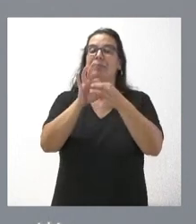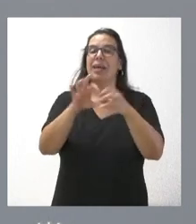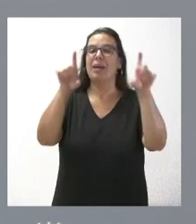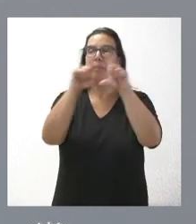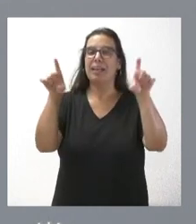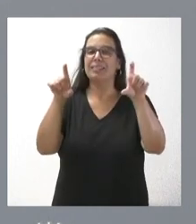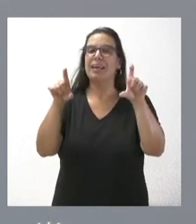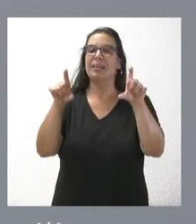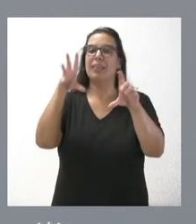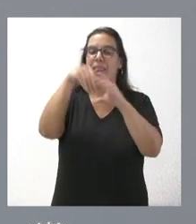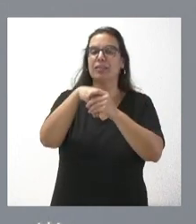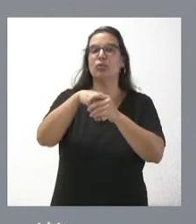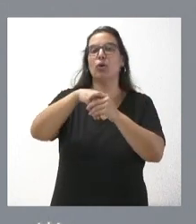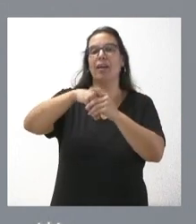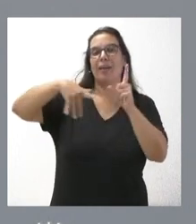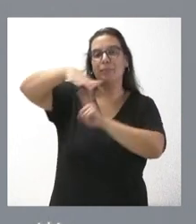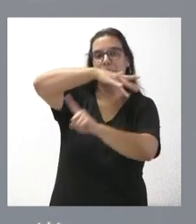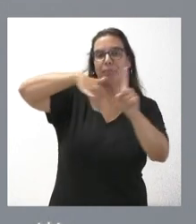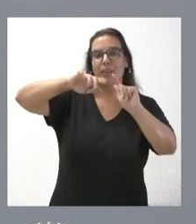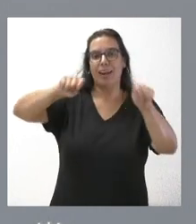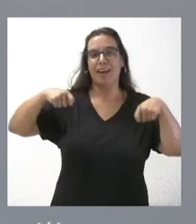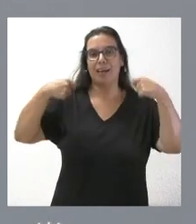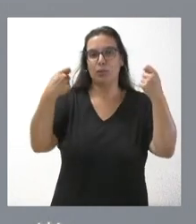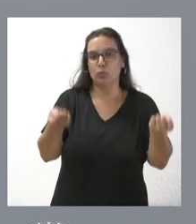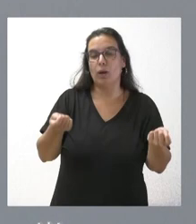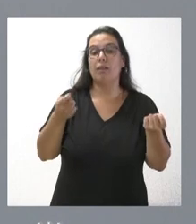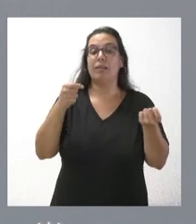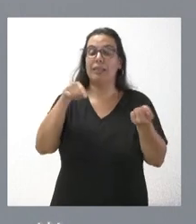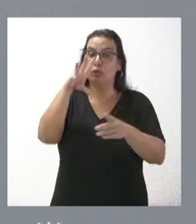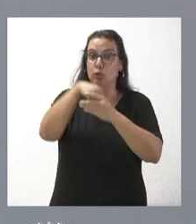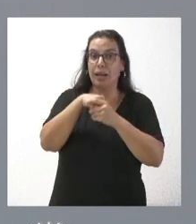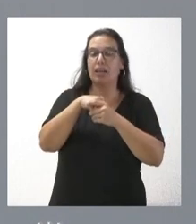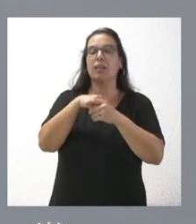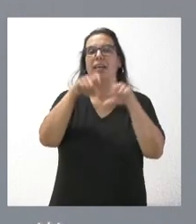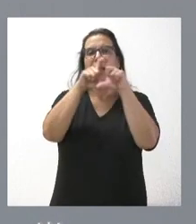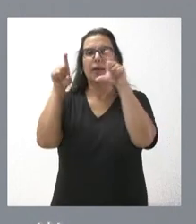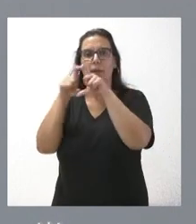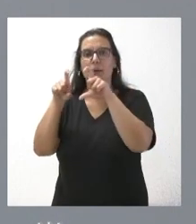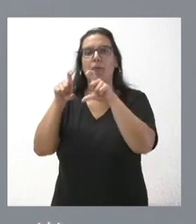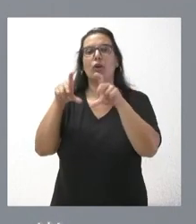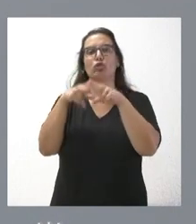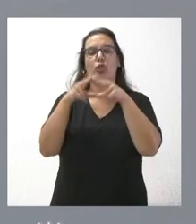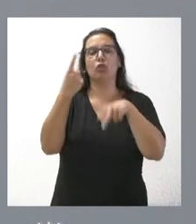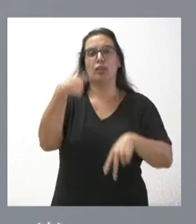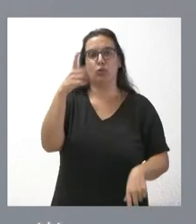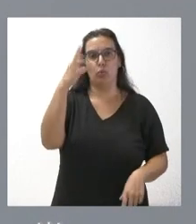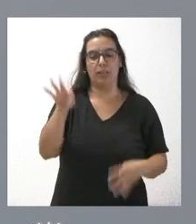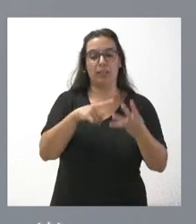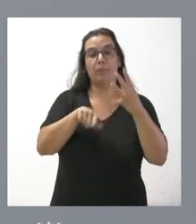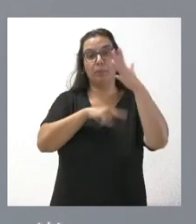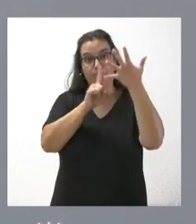vinculadas al hábitat, que este clúster incorpora un total de 140 socios. Y, por último, el